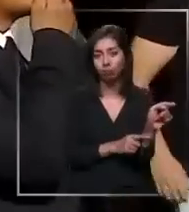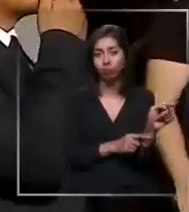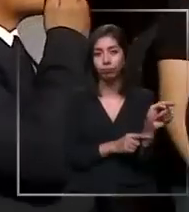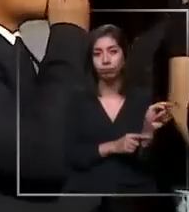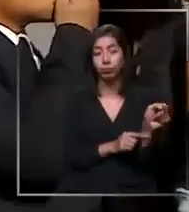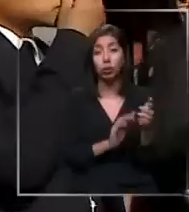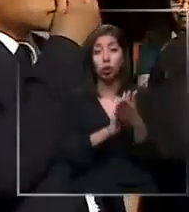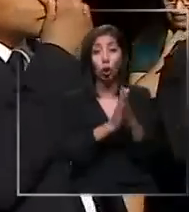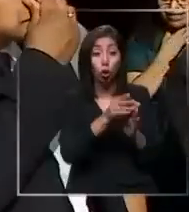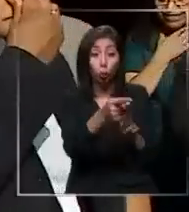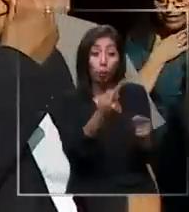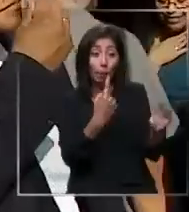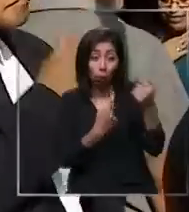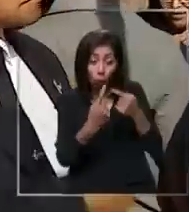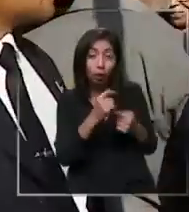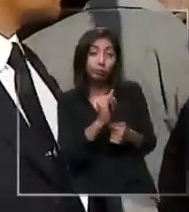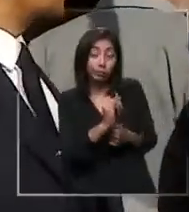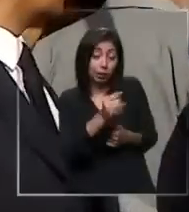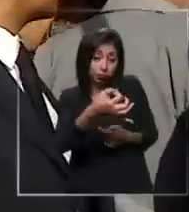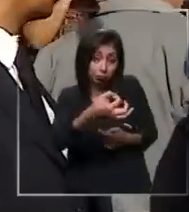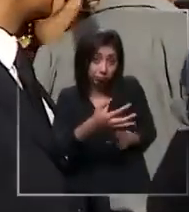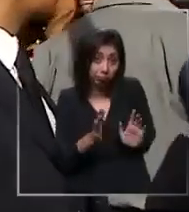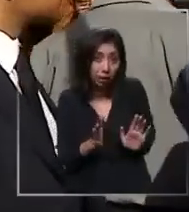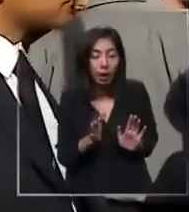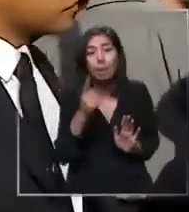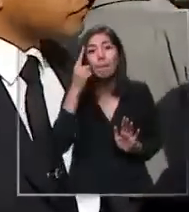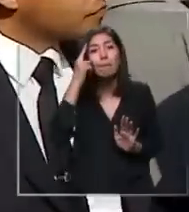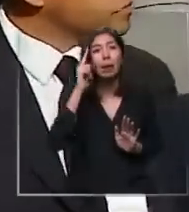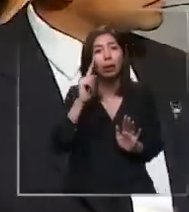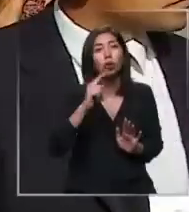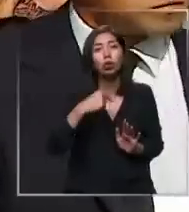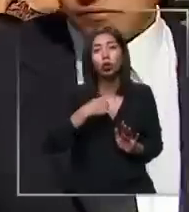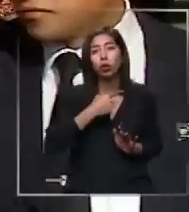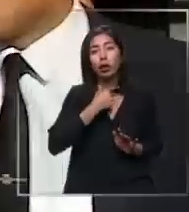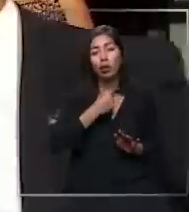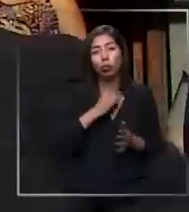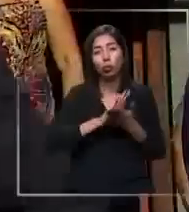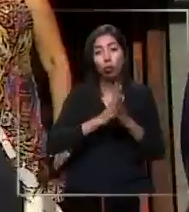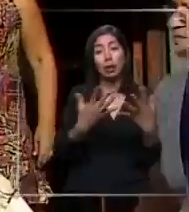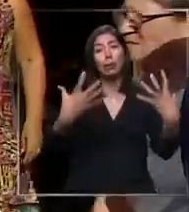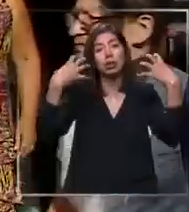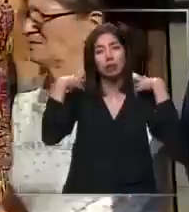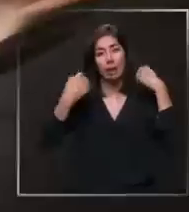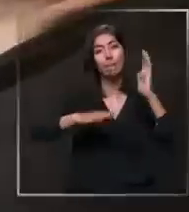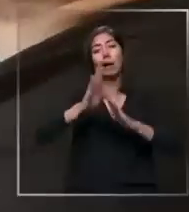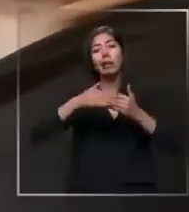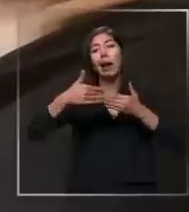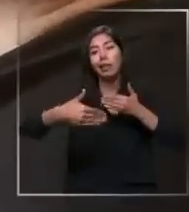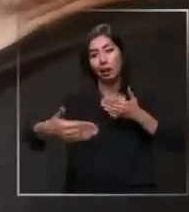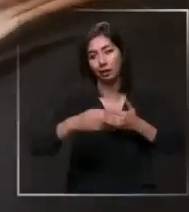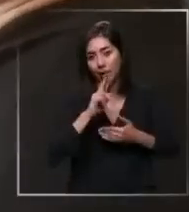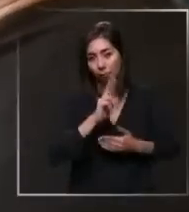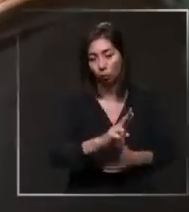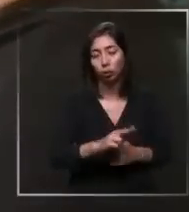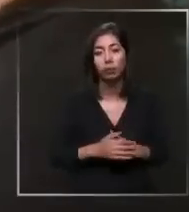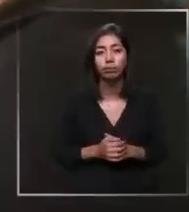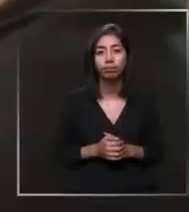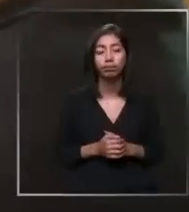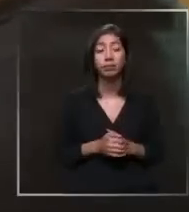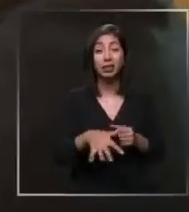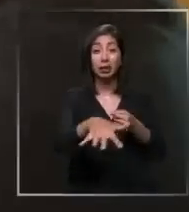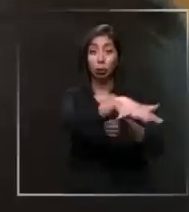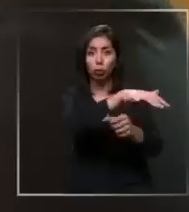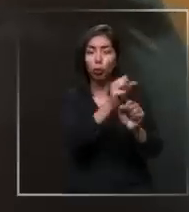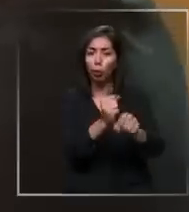que me pregunta, sí, por supuesto es válido, pero quiero hacerlo con absoluta responsabilidad más adelante. Una tragedia evitable, Todos